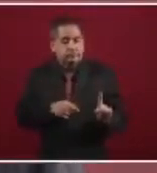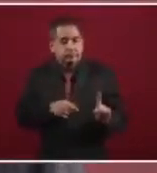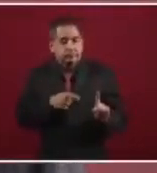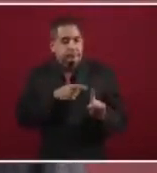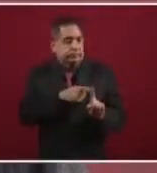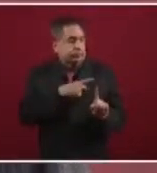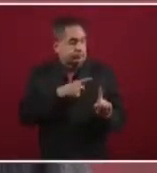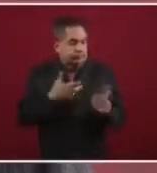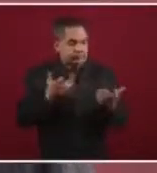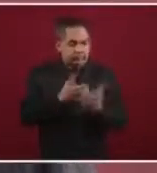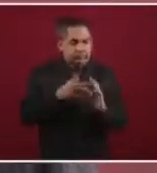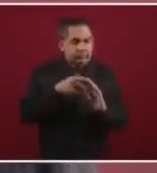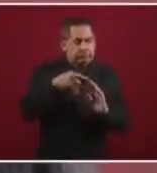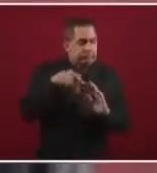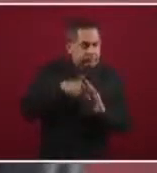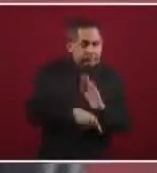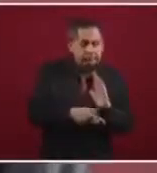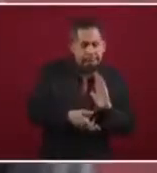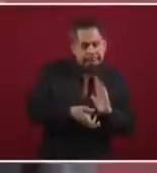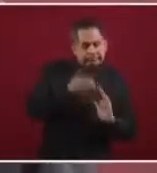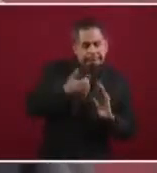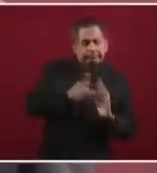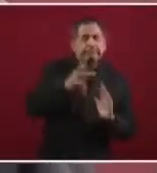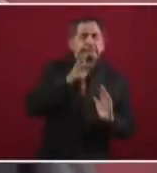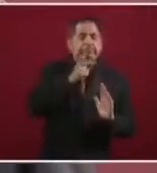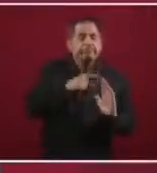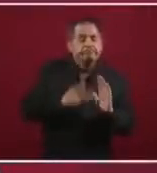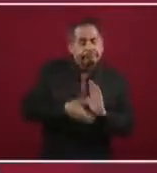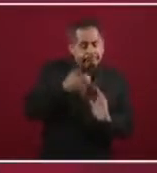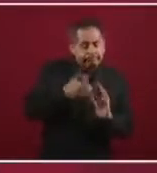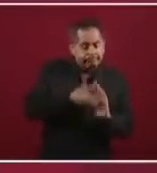producir petróleo, extraer petróleo,